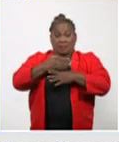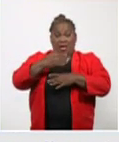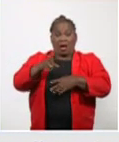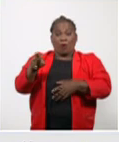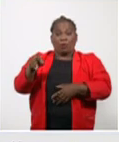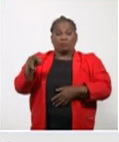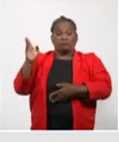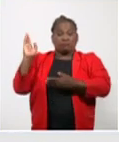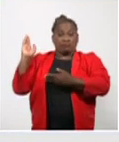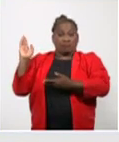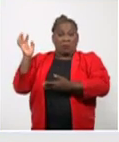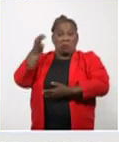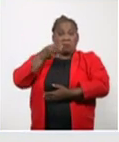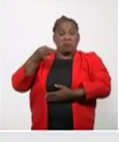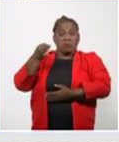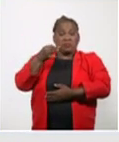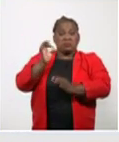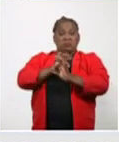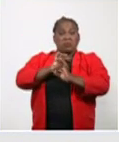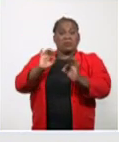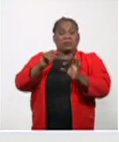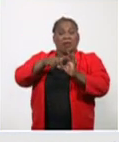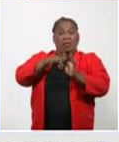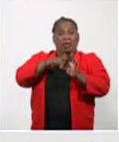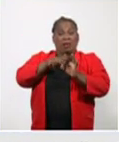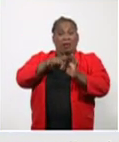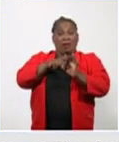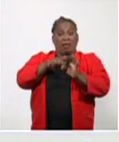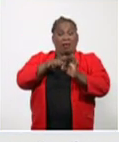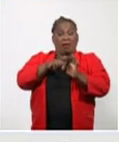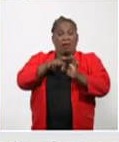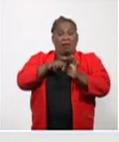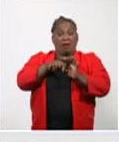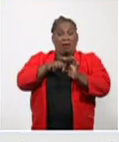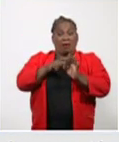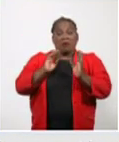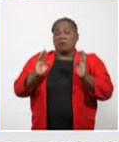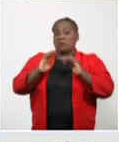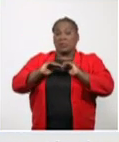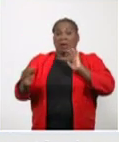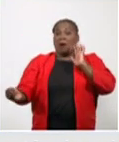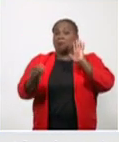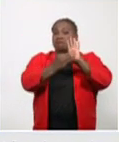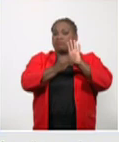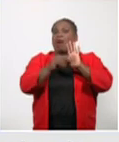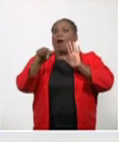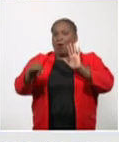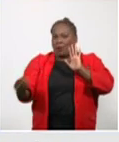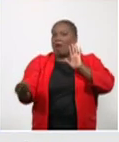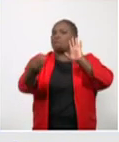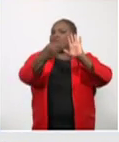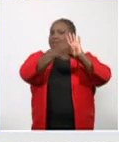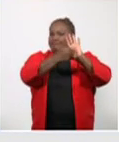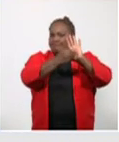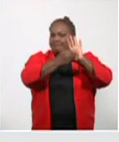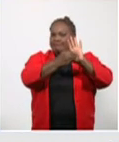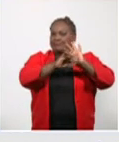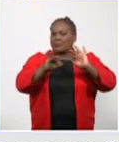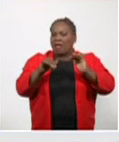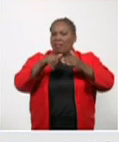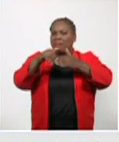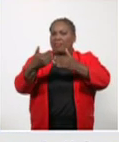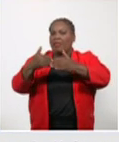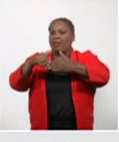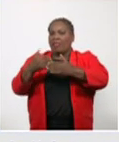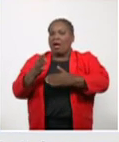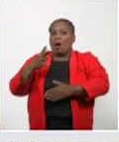186,26, el municipio especial Isla de la Juventud, que no había estado en este grupo, pero ya lleva varios días en el 4º